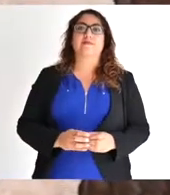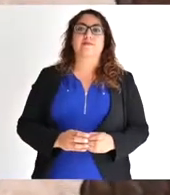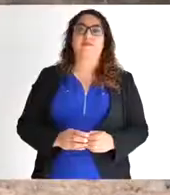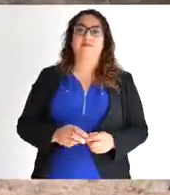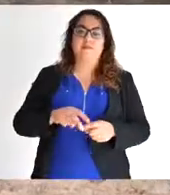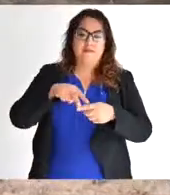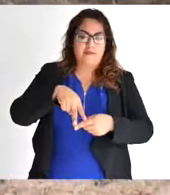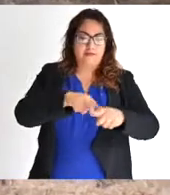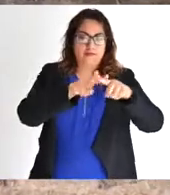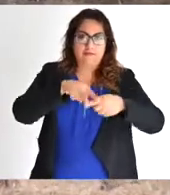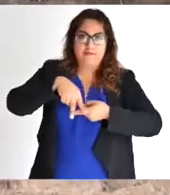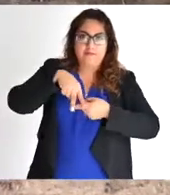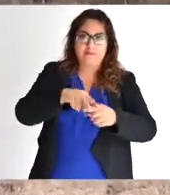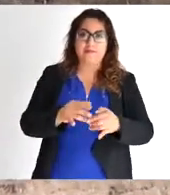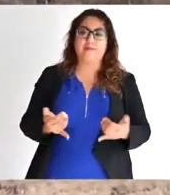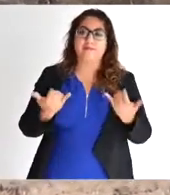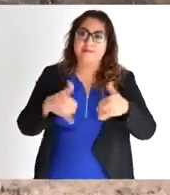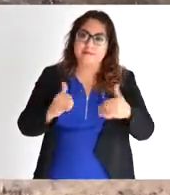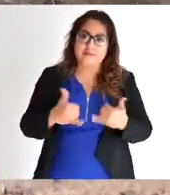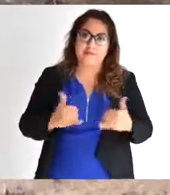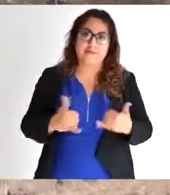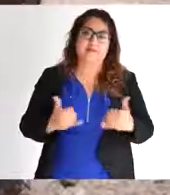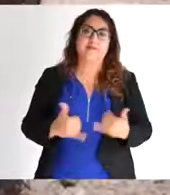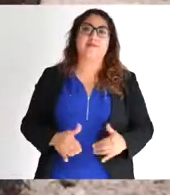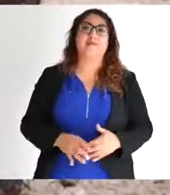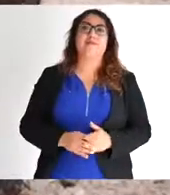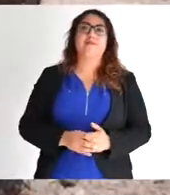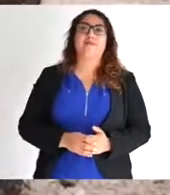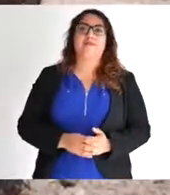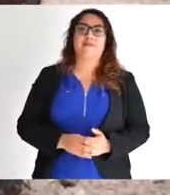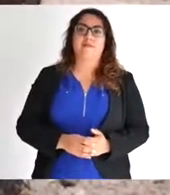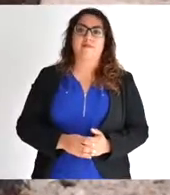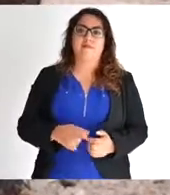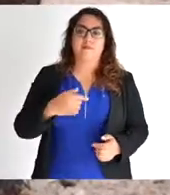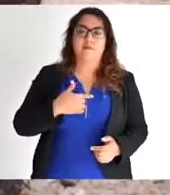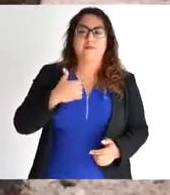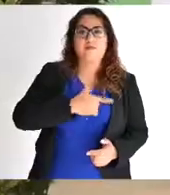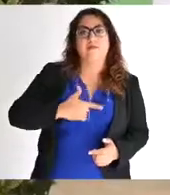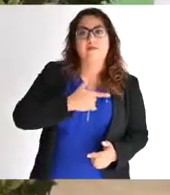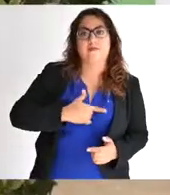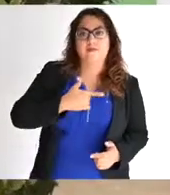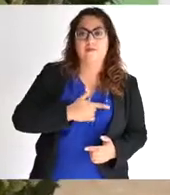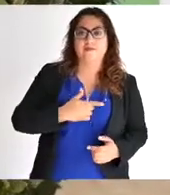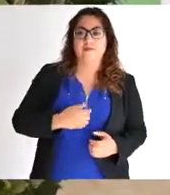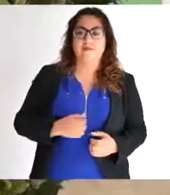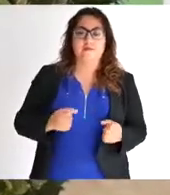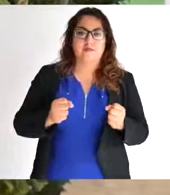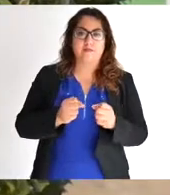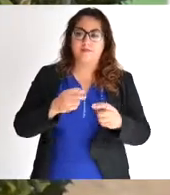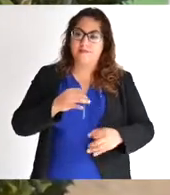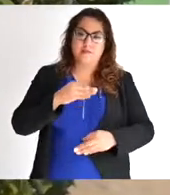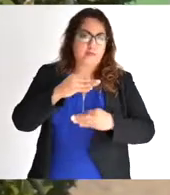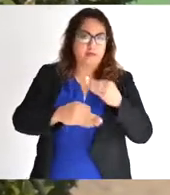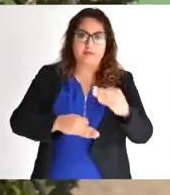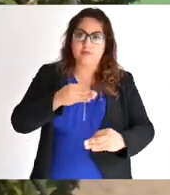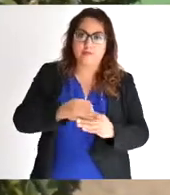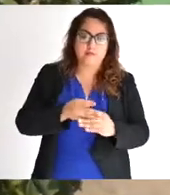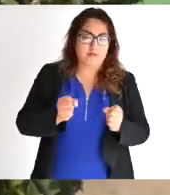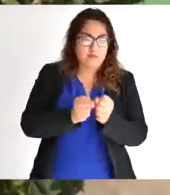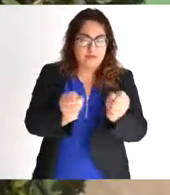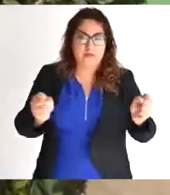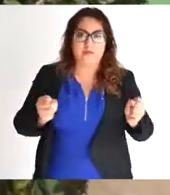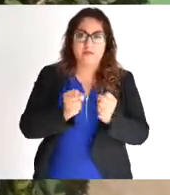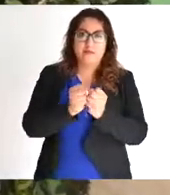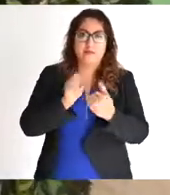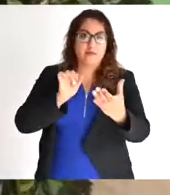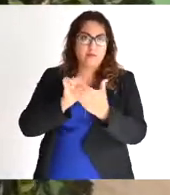Computadoras y columpios y juguetes. Bueno, a mí me gustaría que en todos los salones,